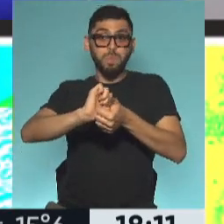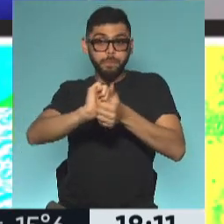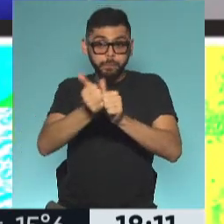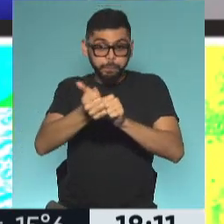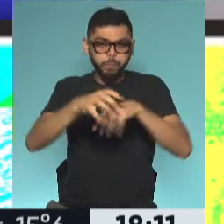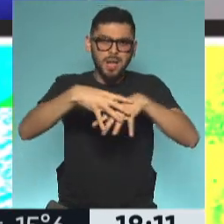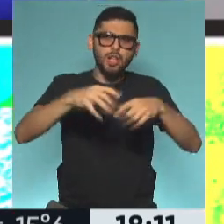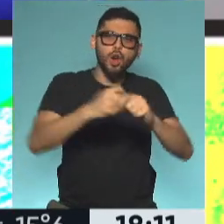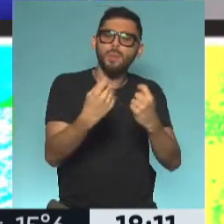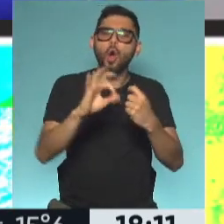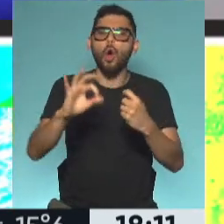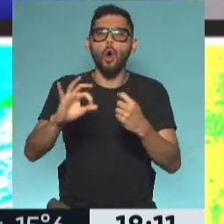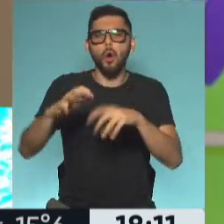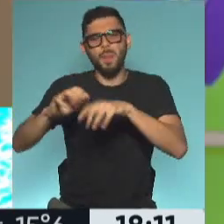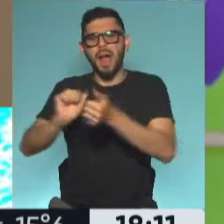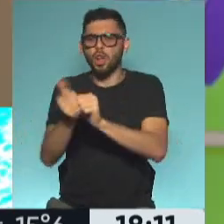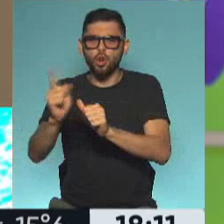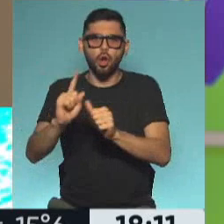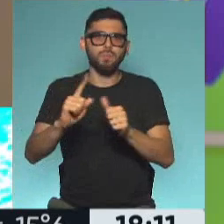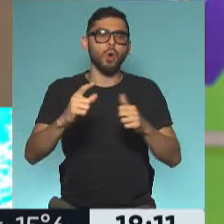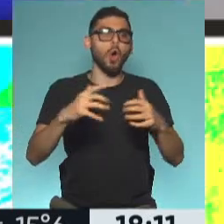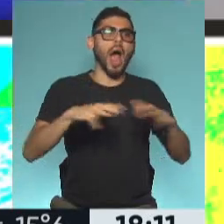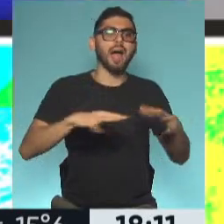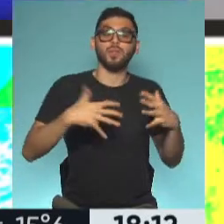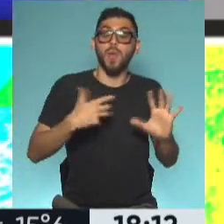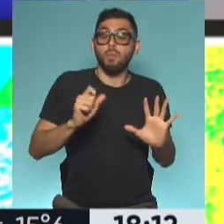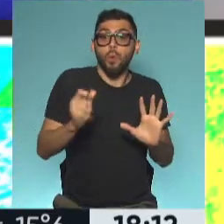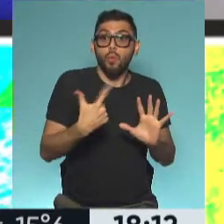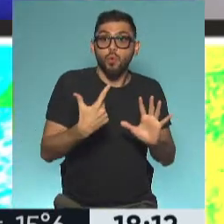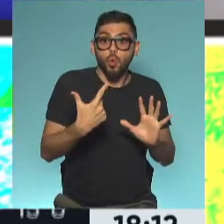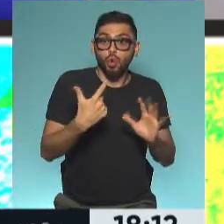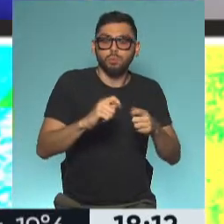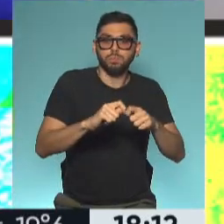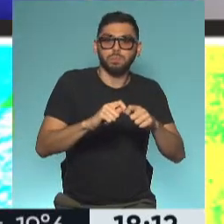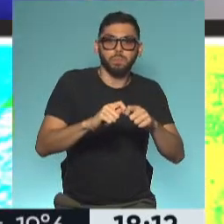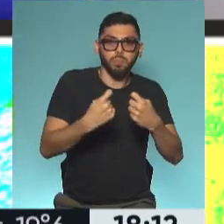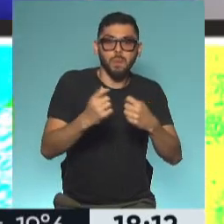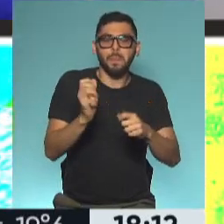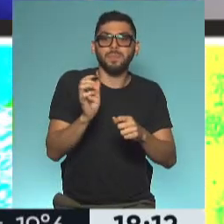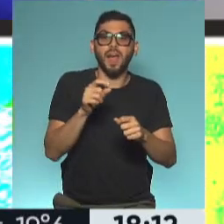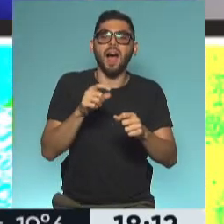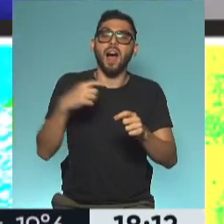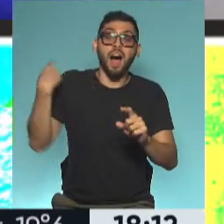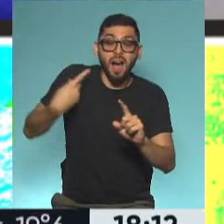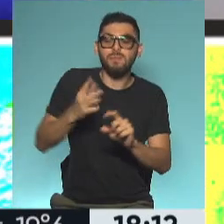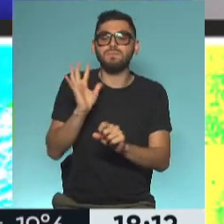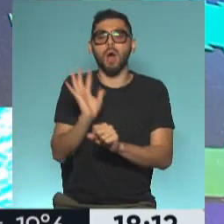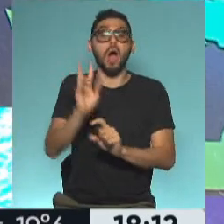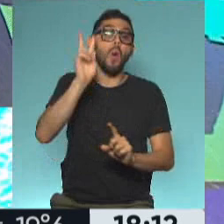acto sexual por una actividad brusca y demás, que define la virginidad, que no lo es, porque...